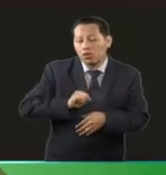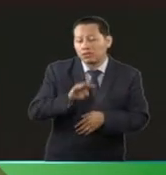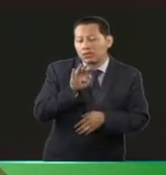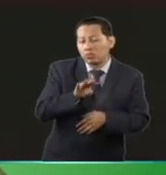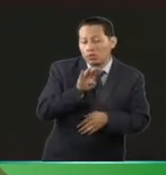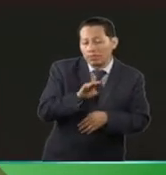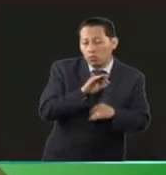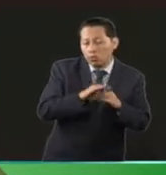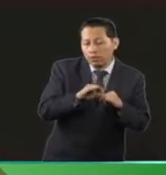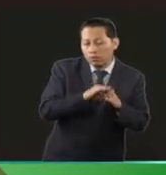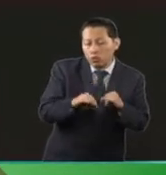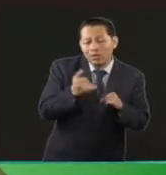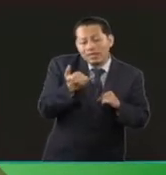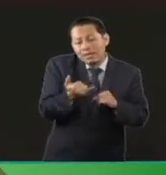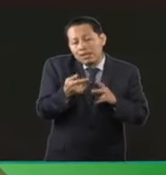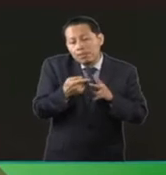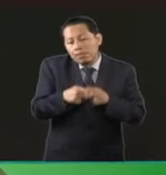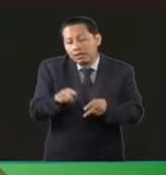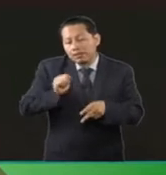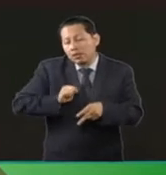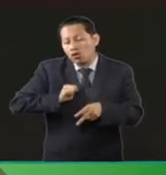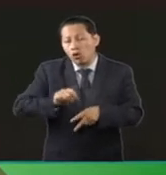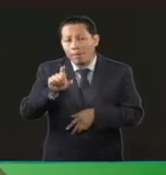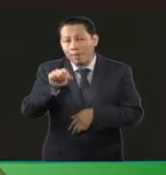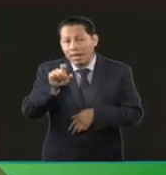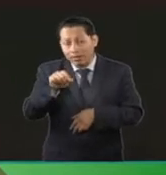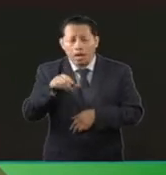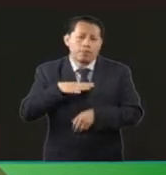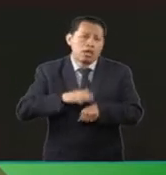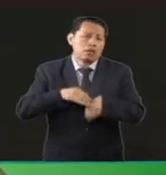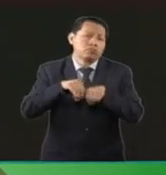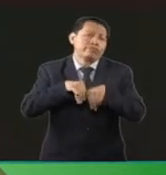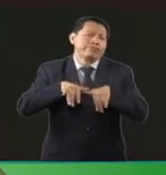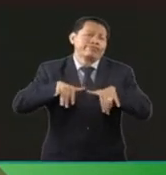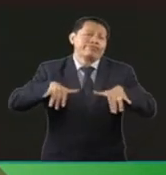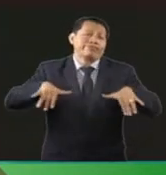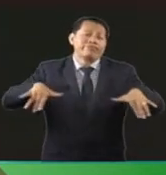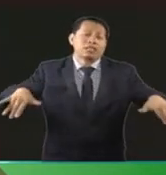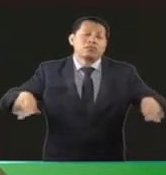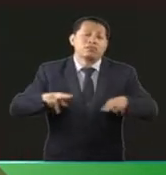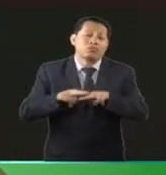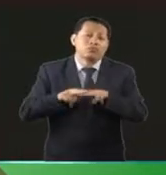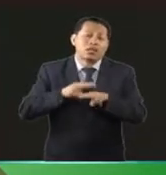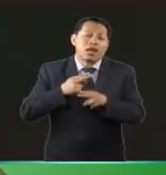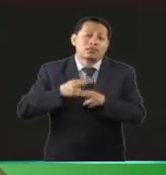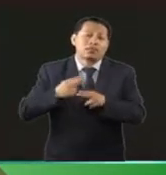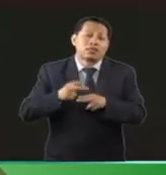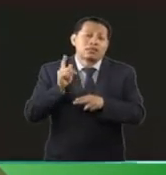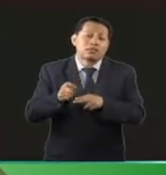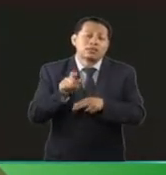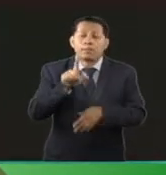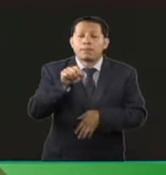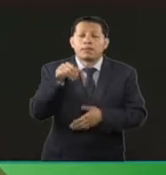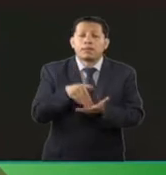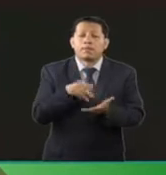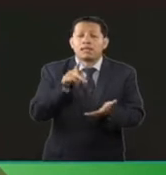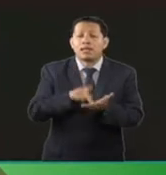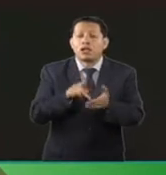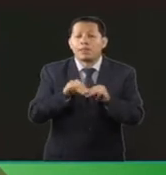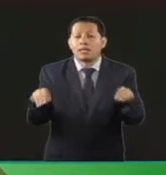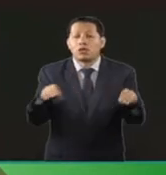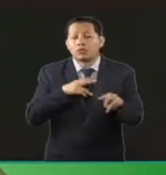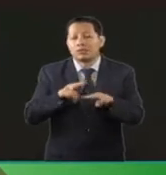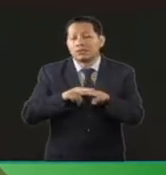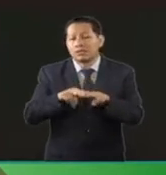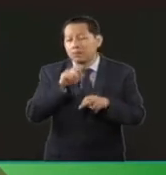y principios del siglo XX se expandió de manera significativa hasta alcanzar los 20 20.000 km de vías